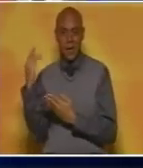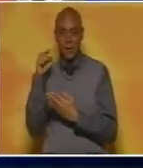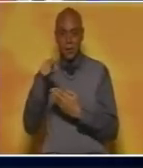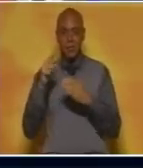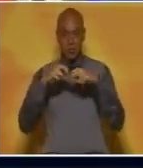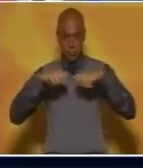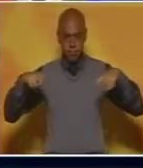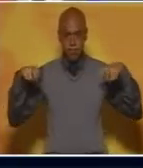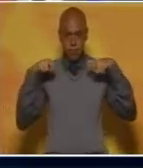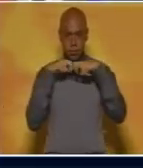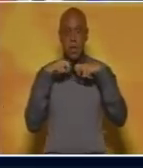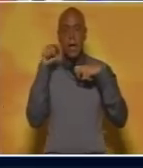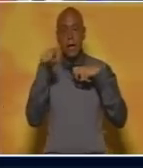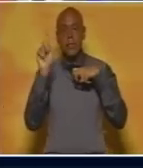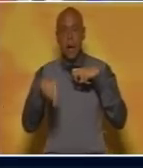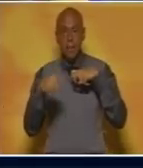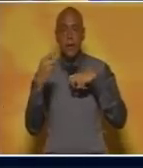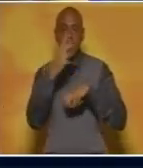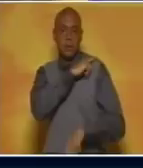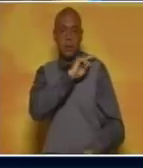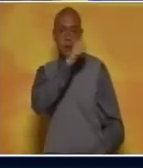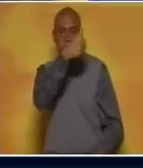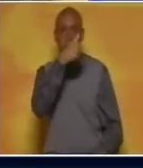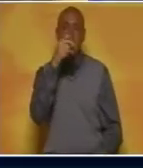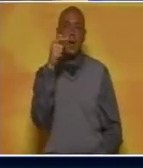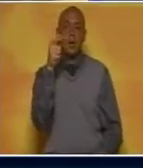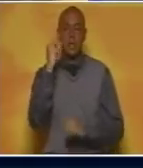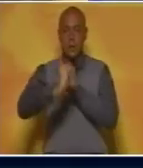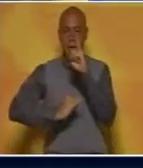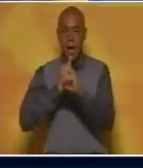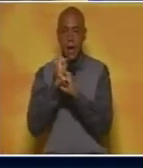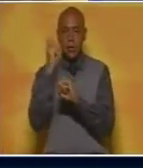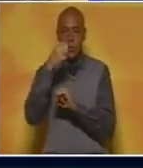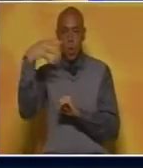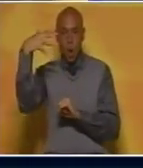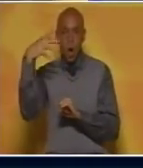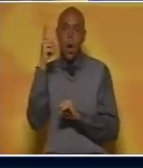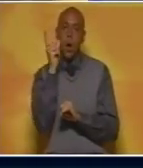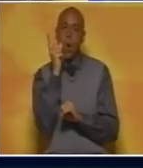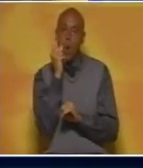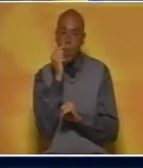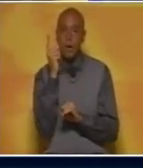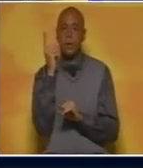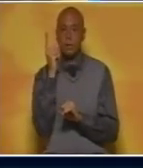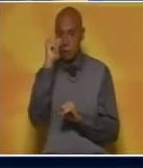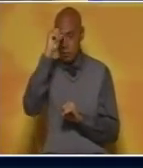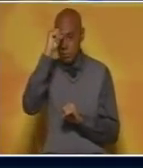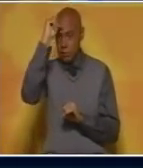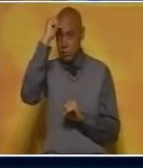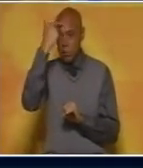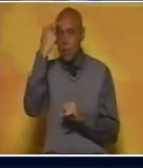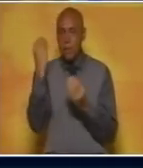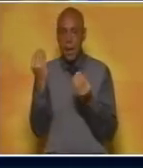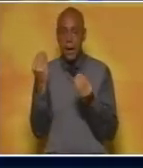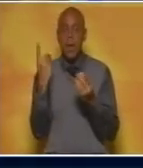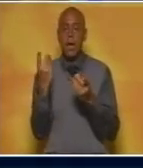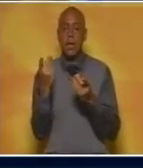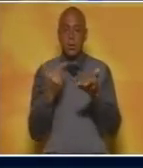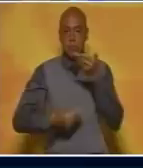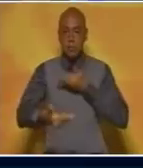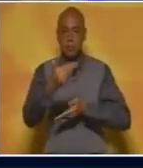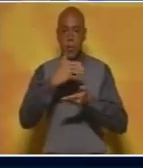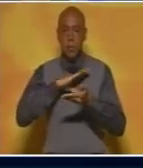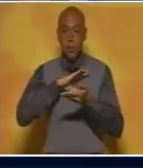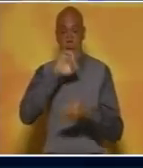se reunió con el director general de la Alianza Solar Internacional, Upendra Tripathi, para fortalecer la cooperación bilateral entre